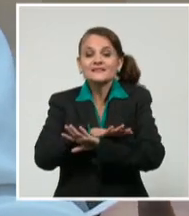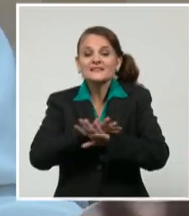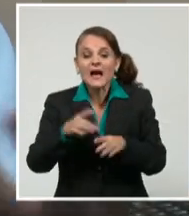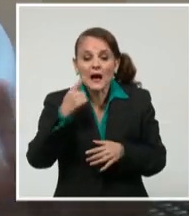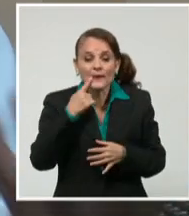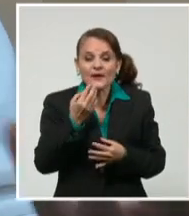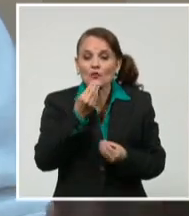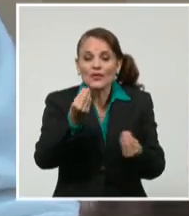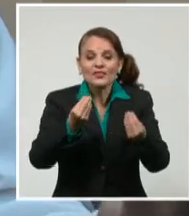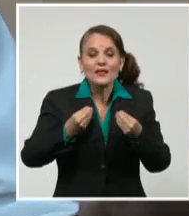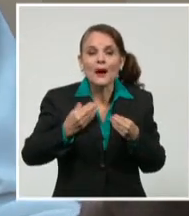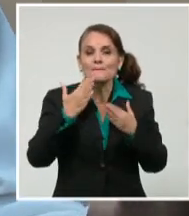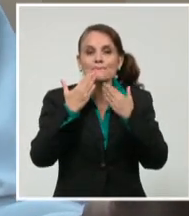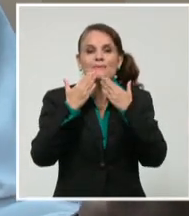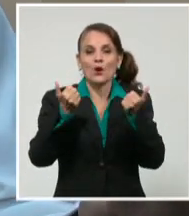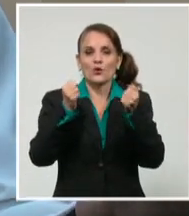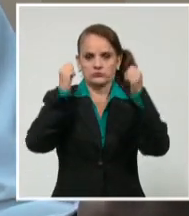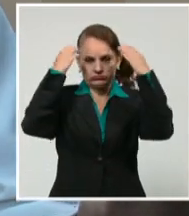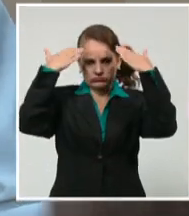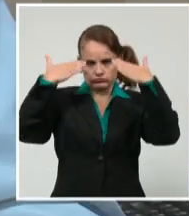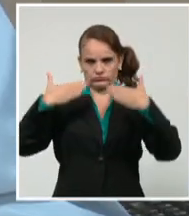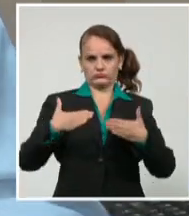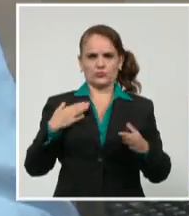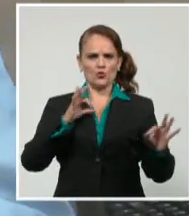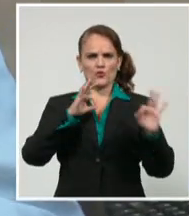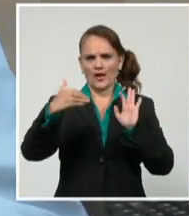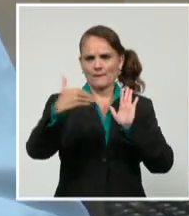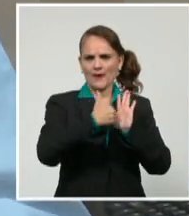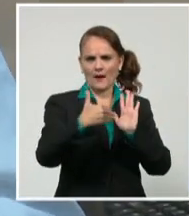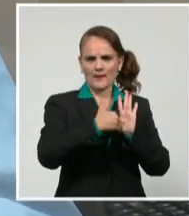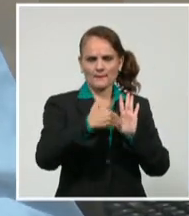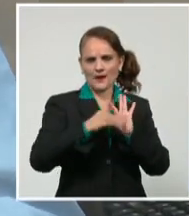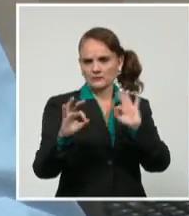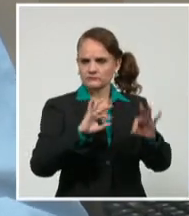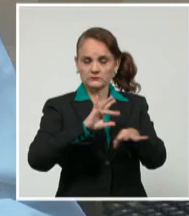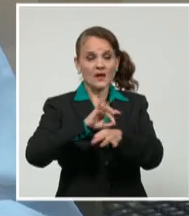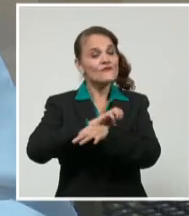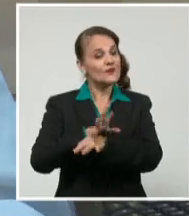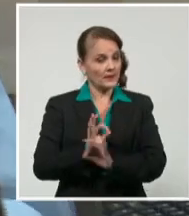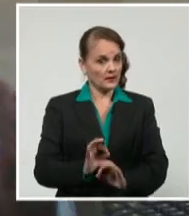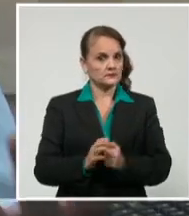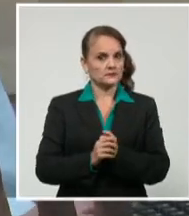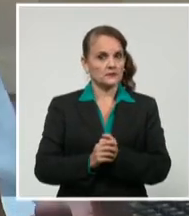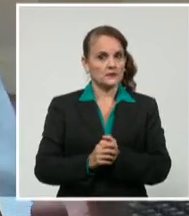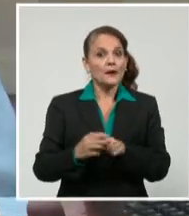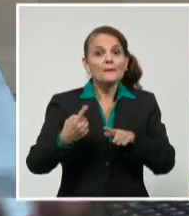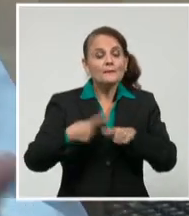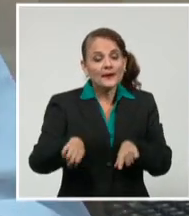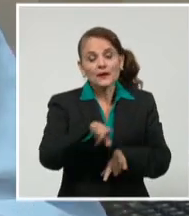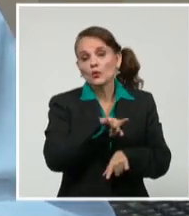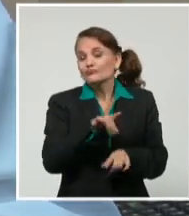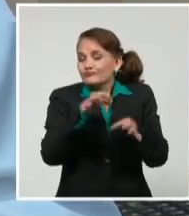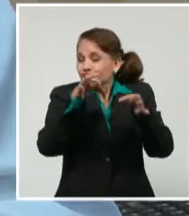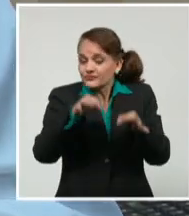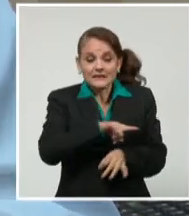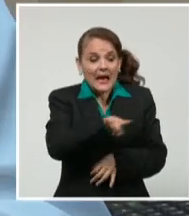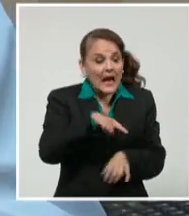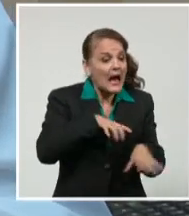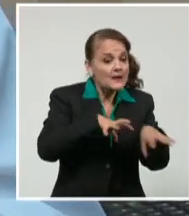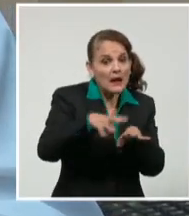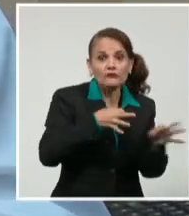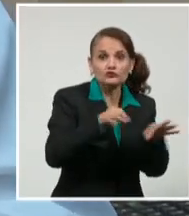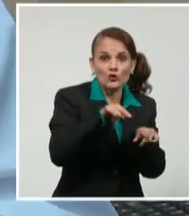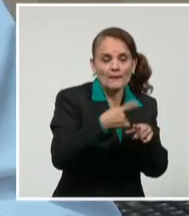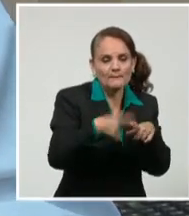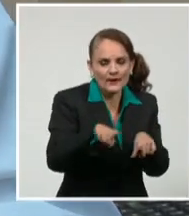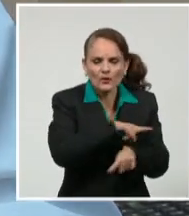en animales. Porque ya sabemos que en animales tenemos esa capacidad de despertarla, pero no estamos seguros que en los seres humanos, además lo que se